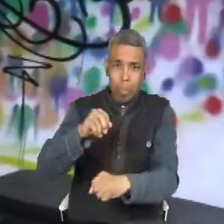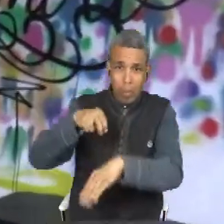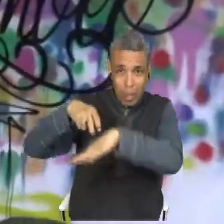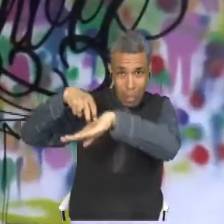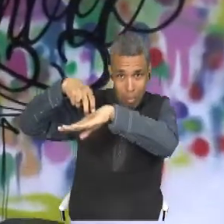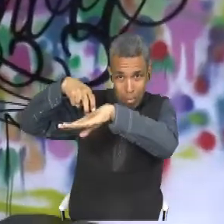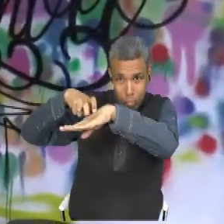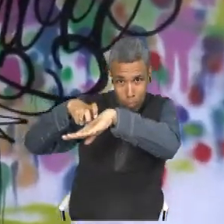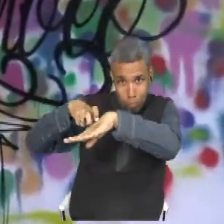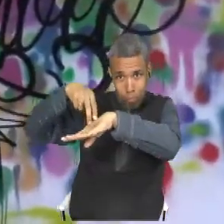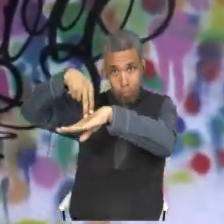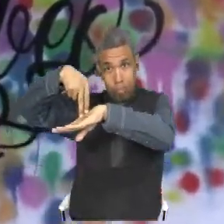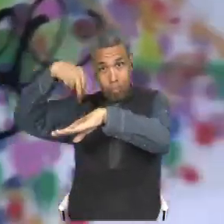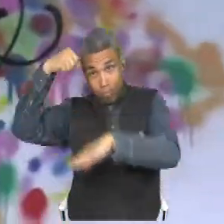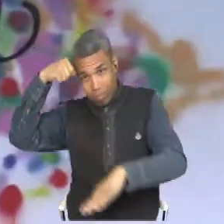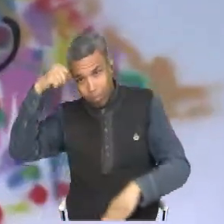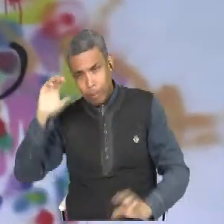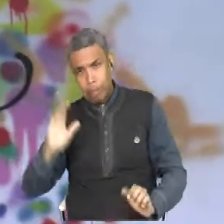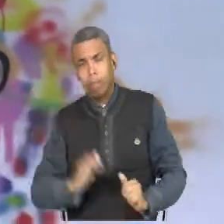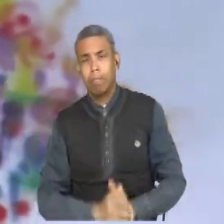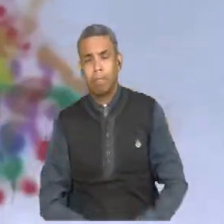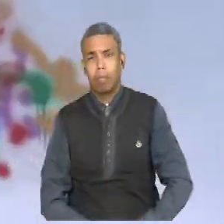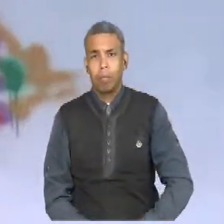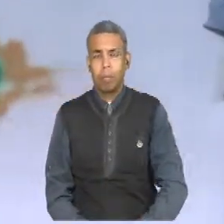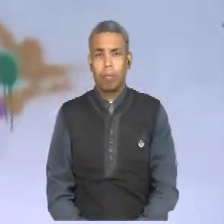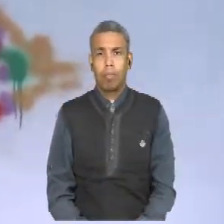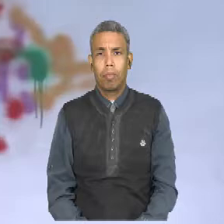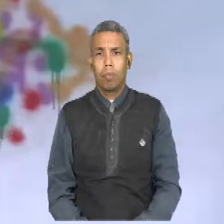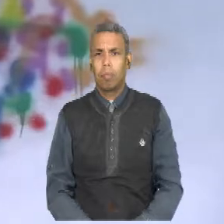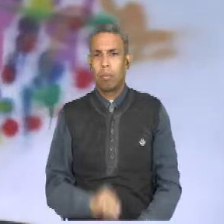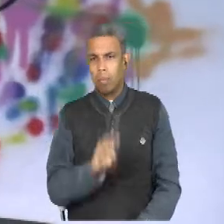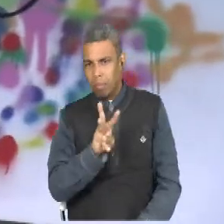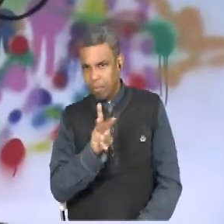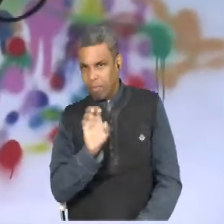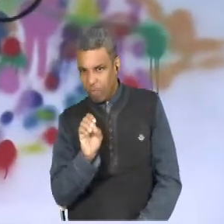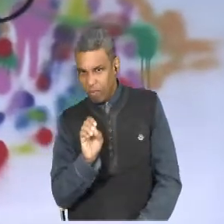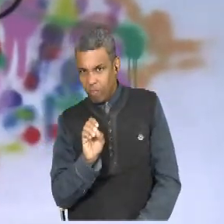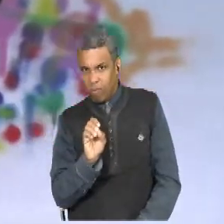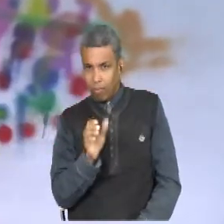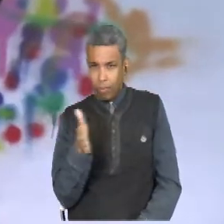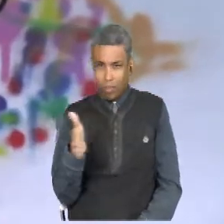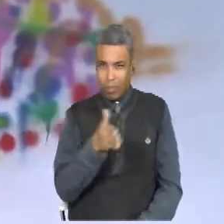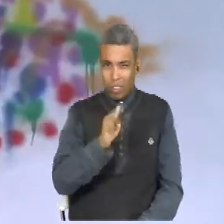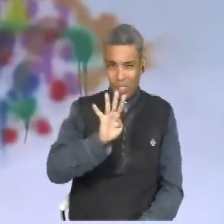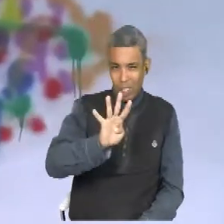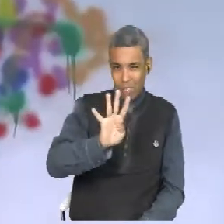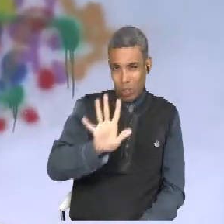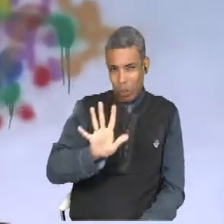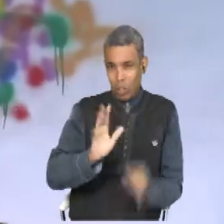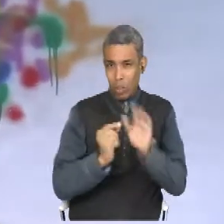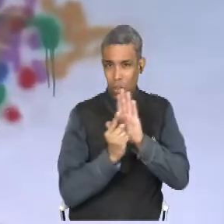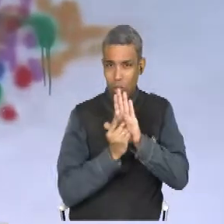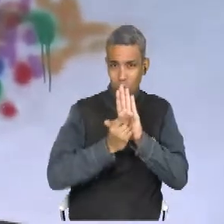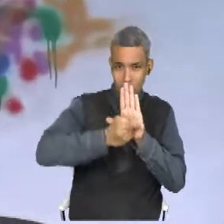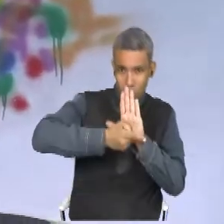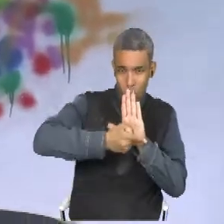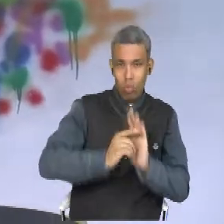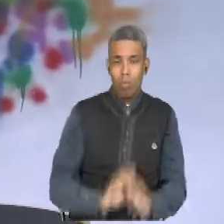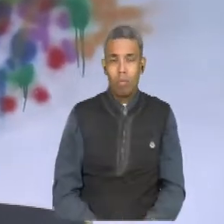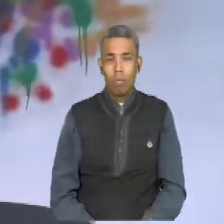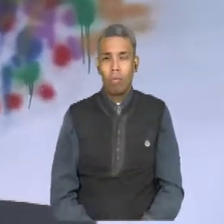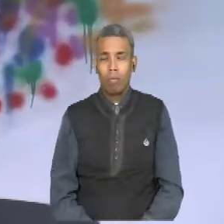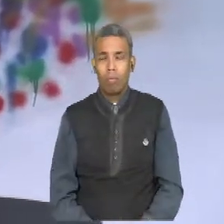tomó. Ya tomé esos 30-45 segundos y puedo volver a iniciar. Estos trabajos, como son más